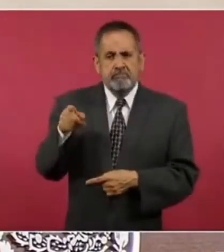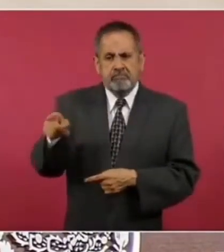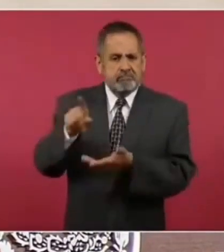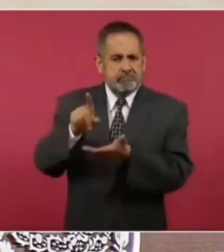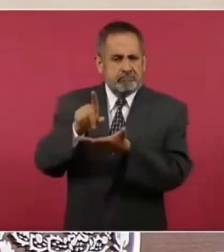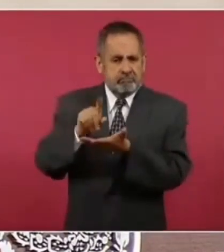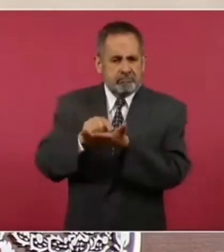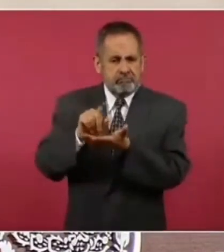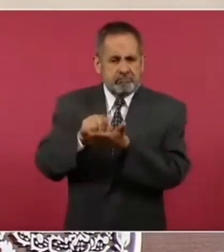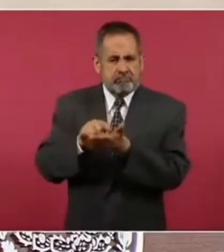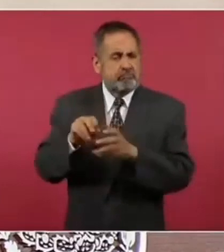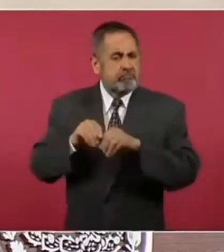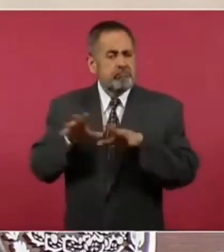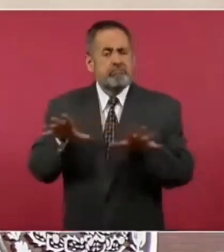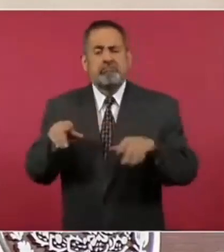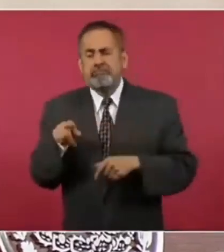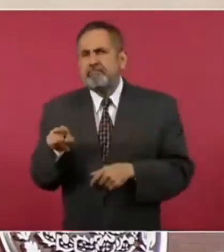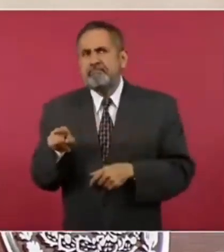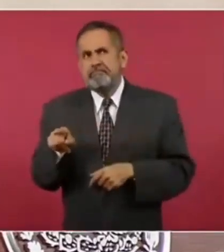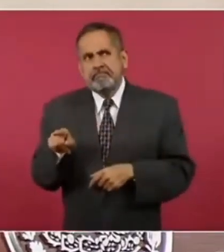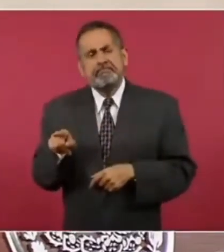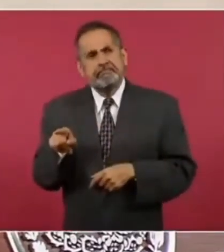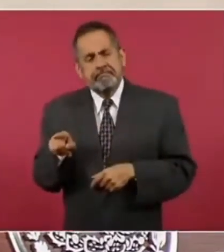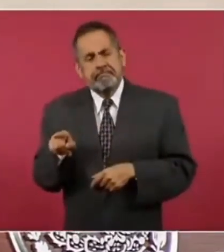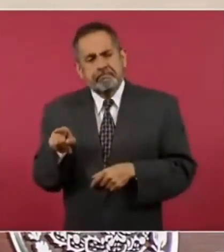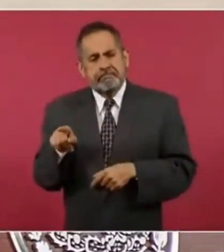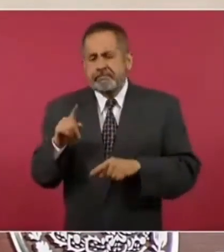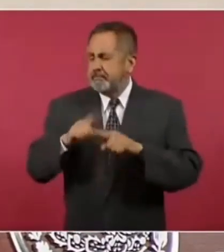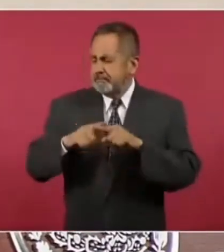Twitter que puso